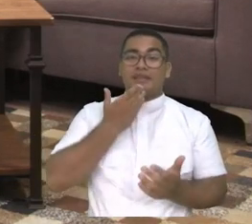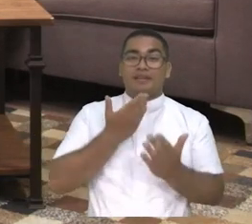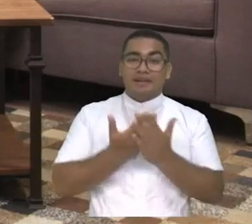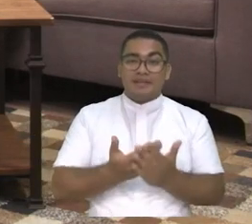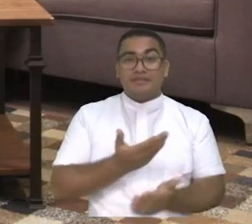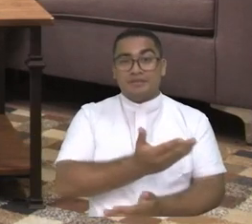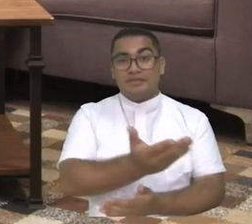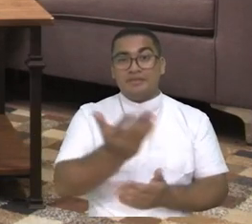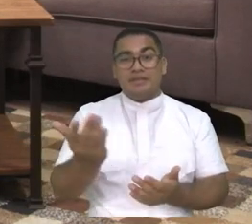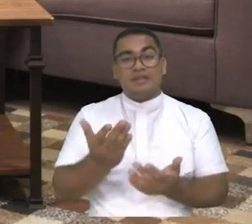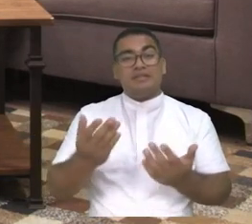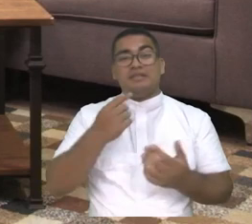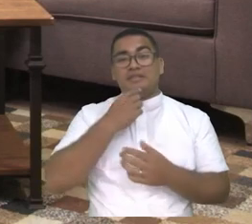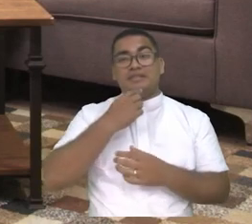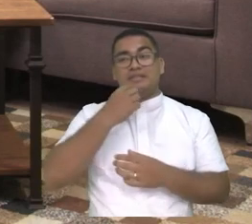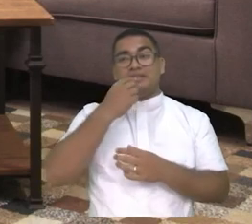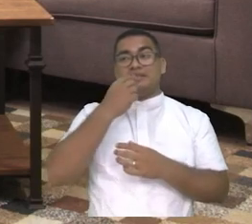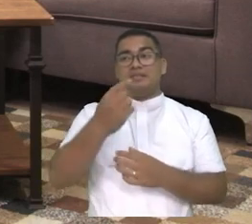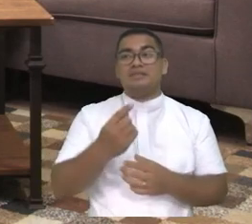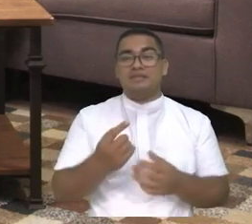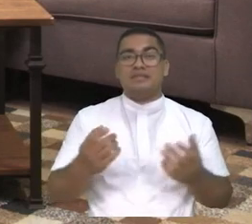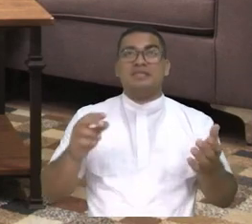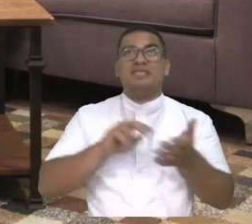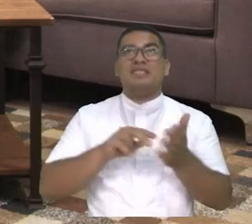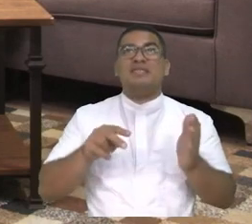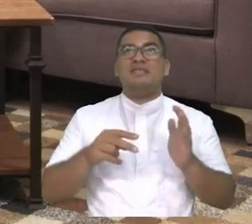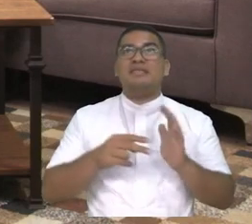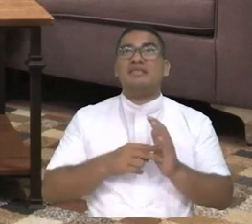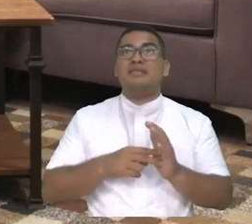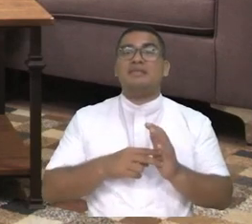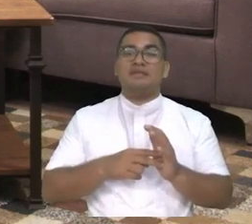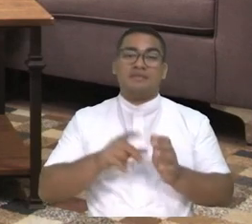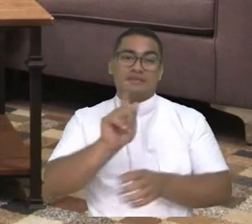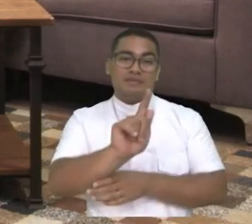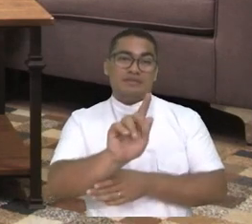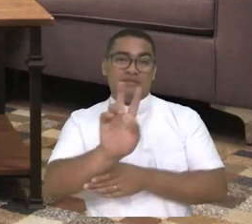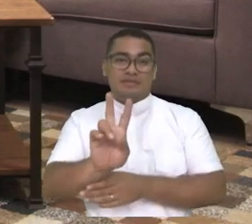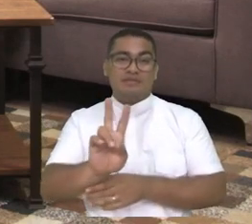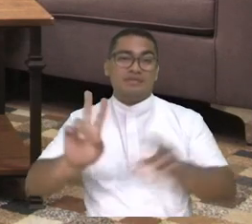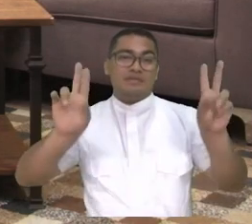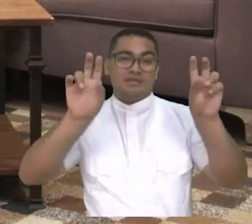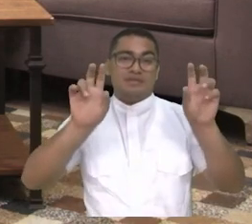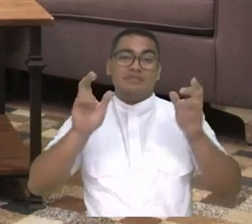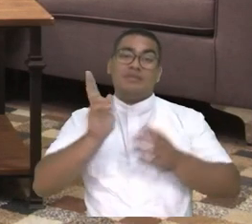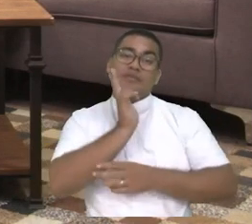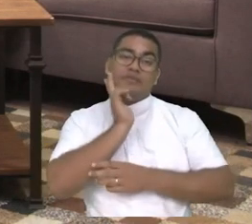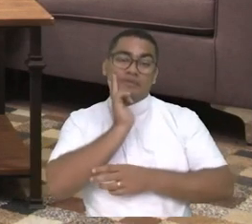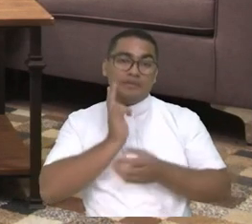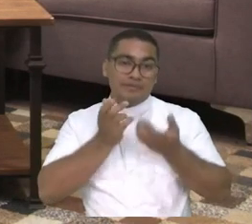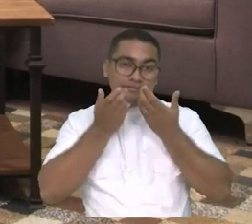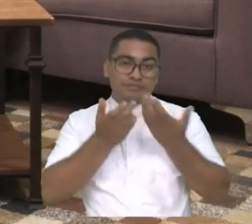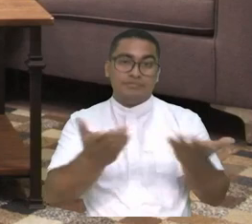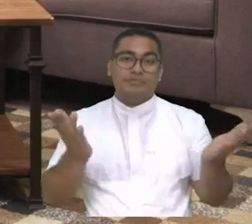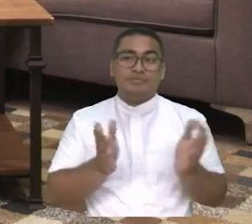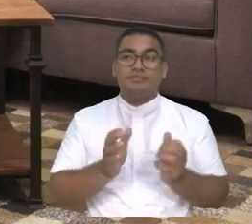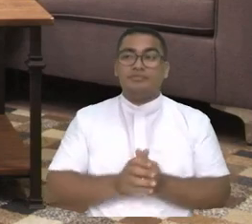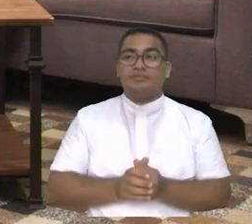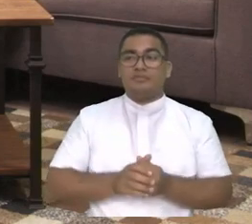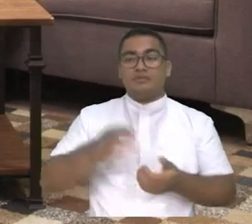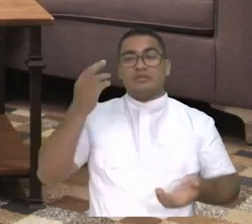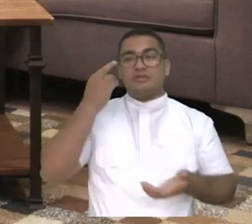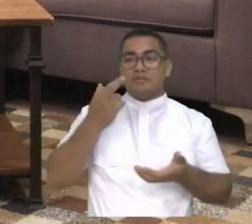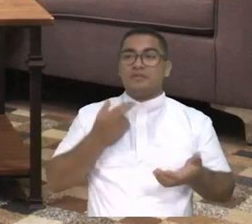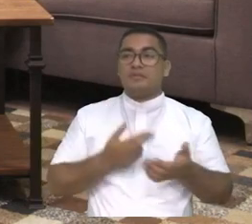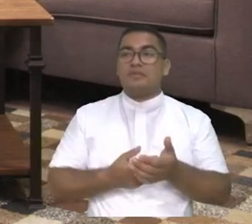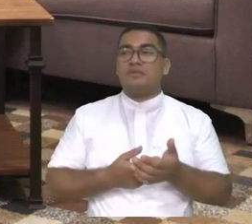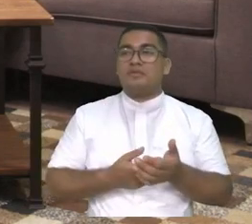por publicitar y hacer televisión sobre la obra de Rubén Darío. No podemos perder